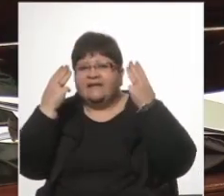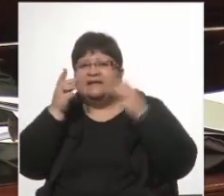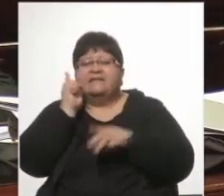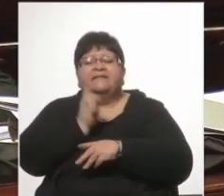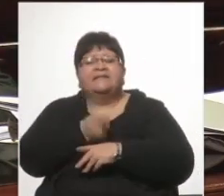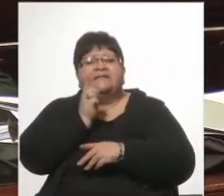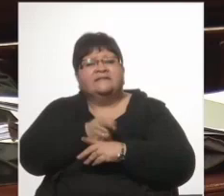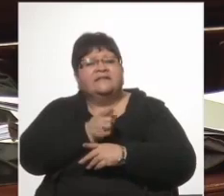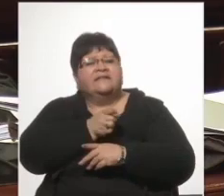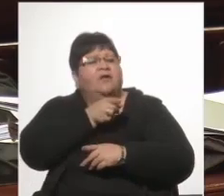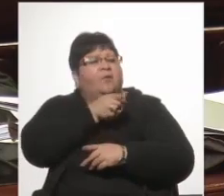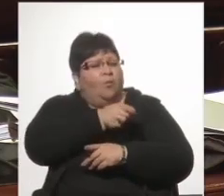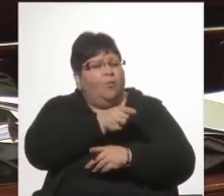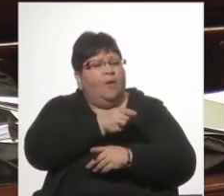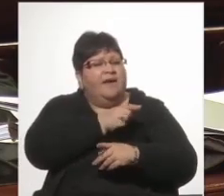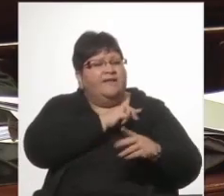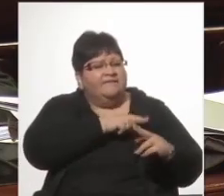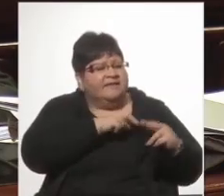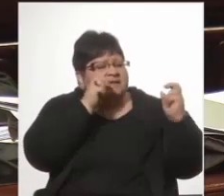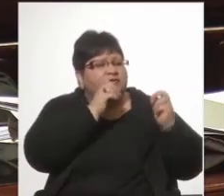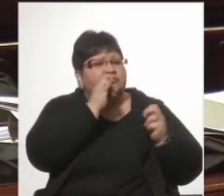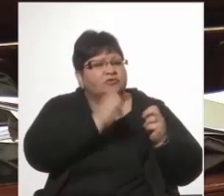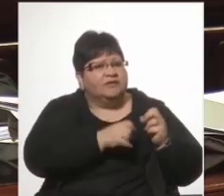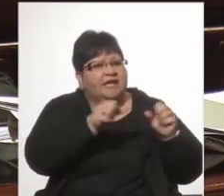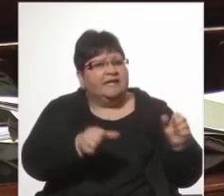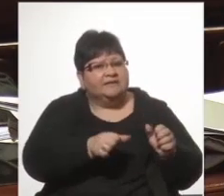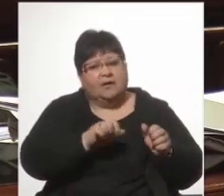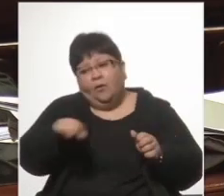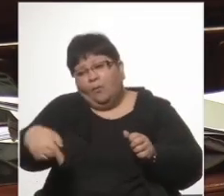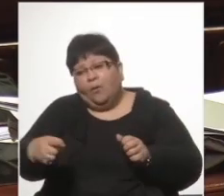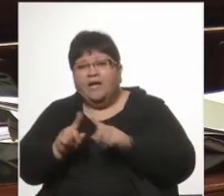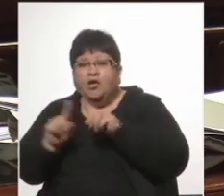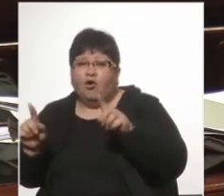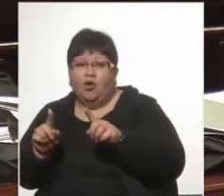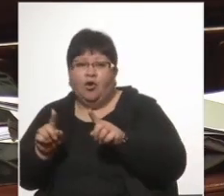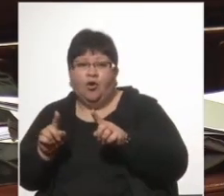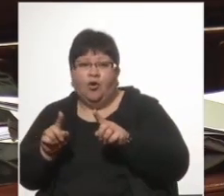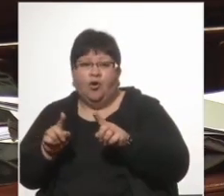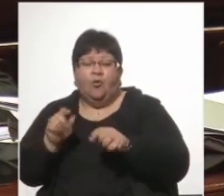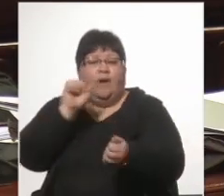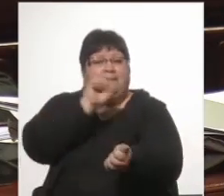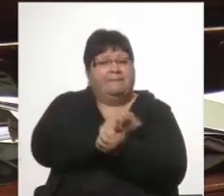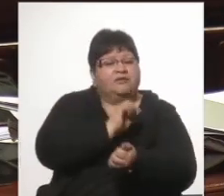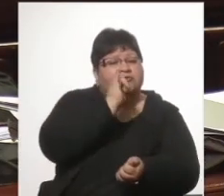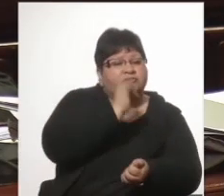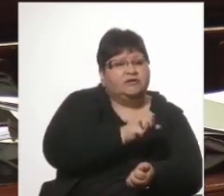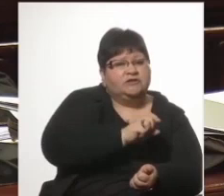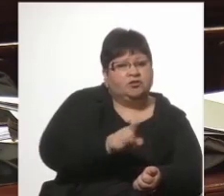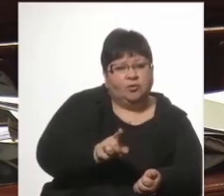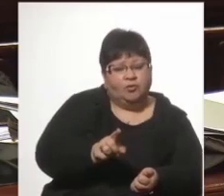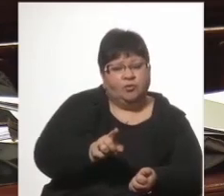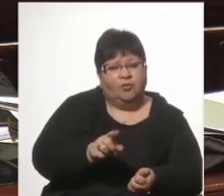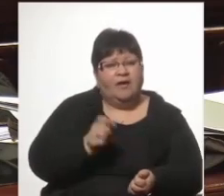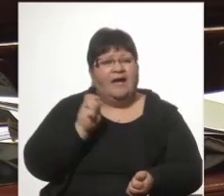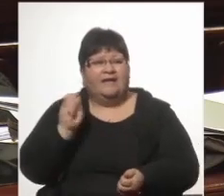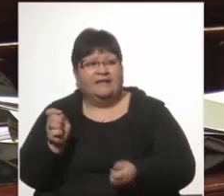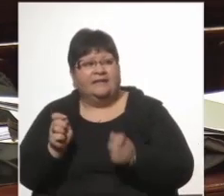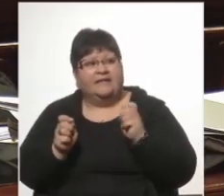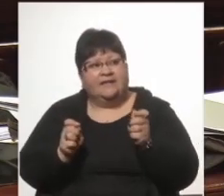qué investigación se hace y cuál no, a quién se formaliza y a quién no, a quién se mete preso y a quién no, con